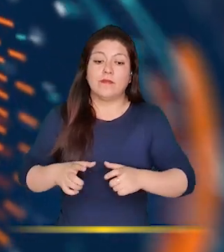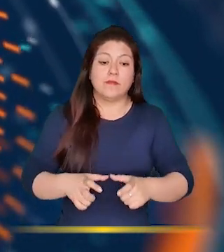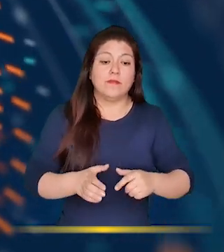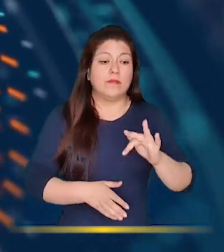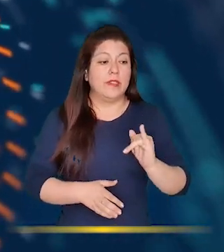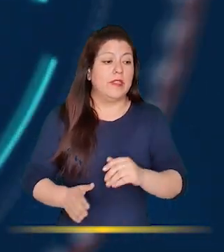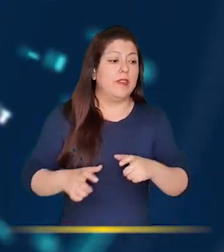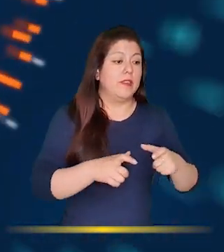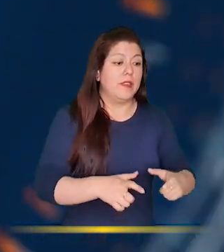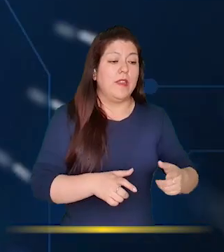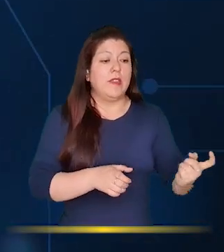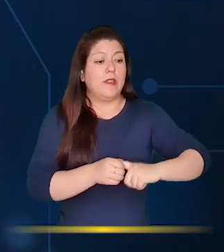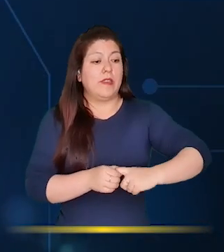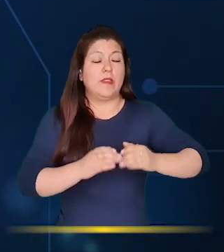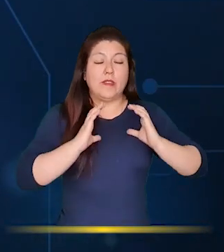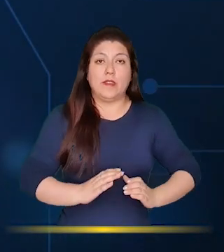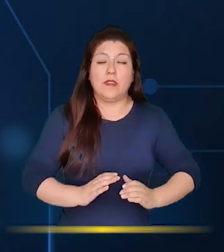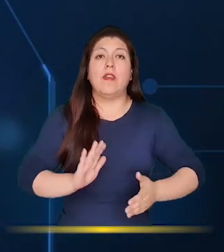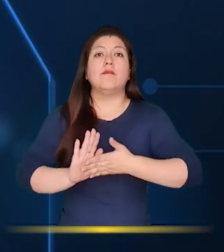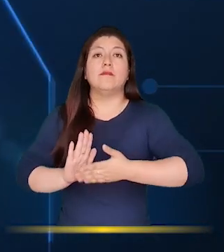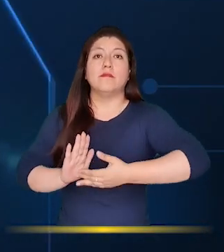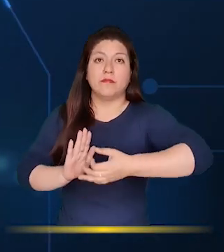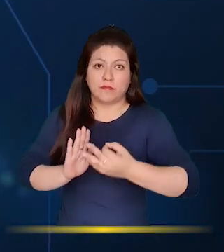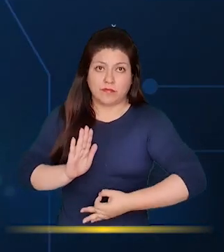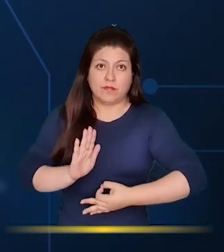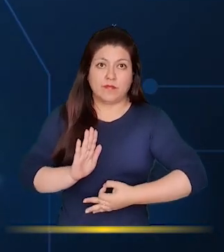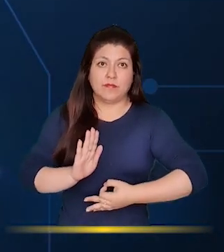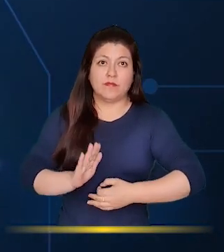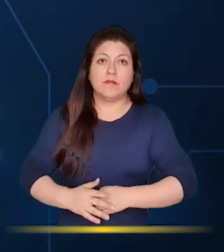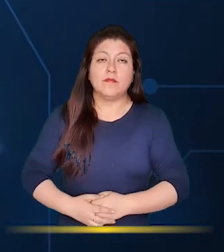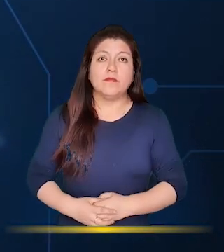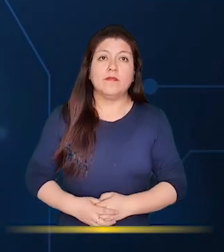Garantes de la identificación.